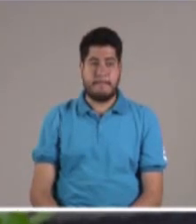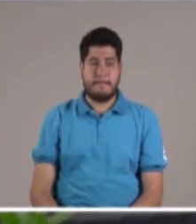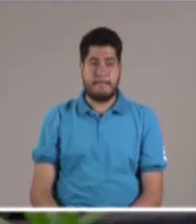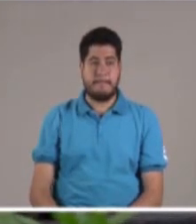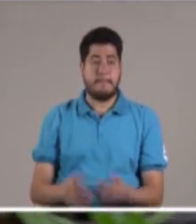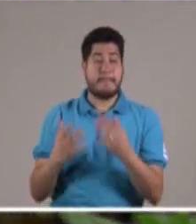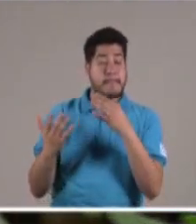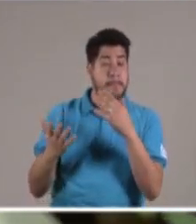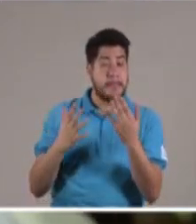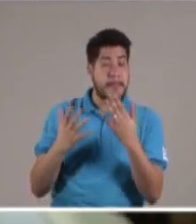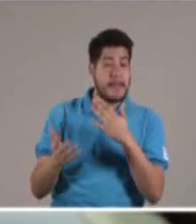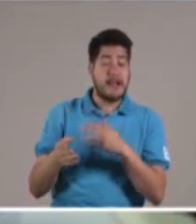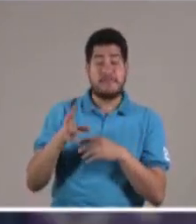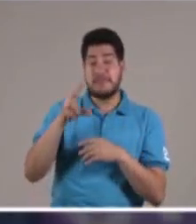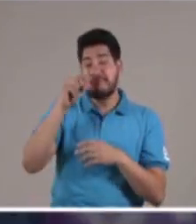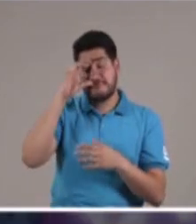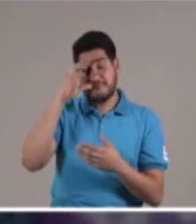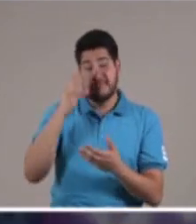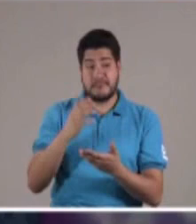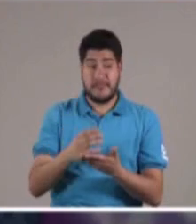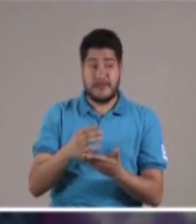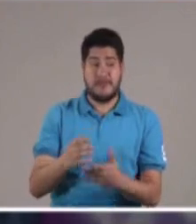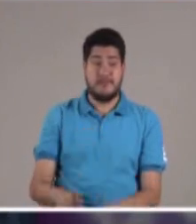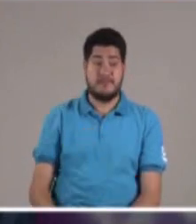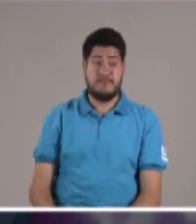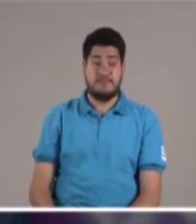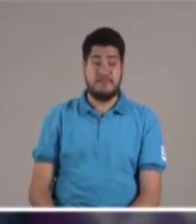y tal vez ni siquiera lo cree